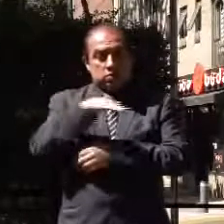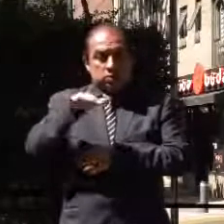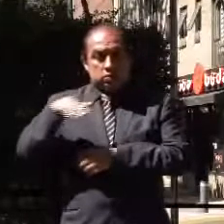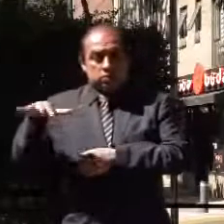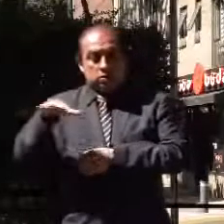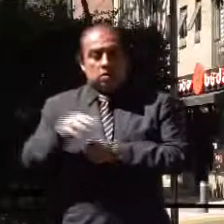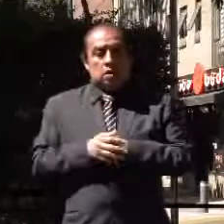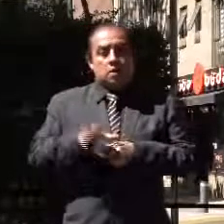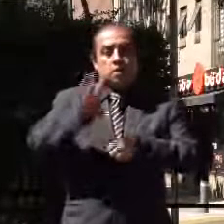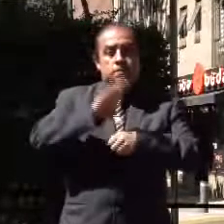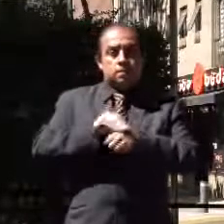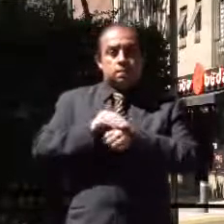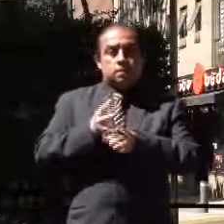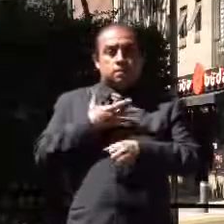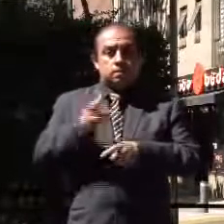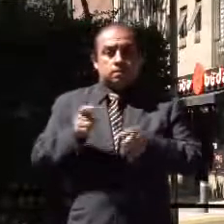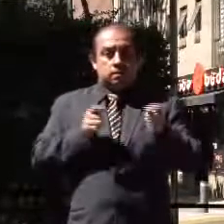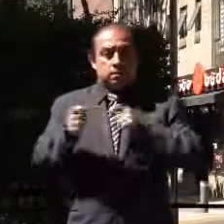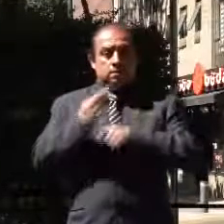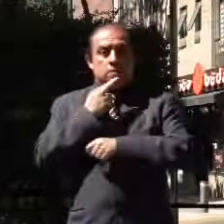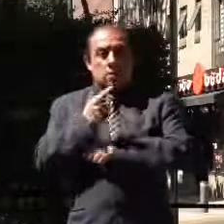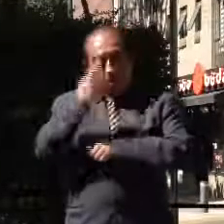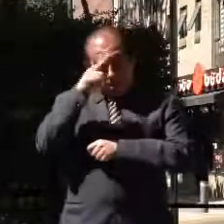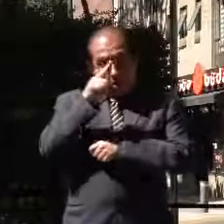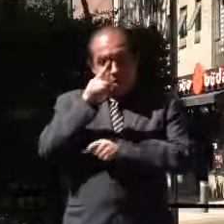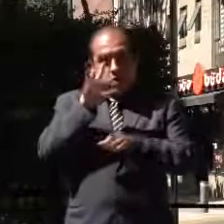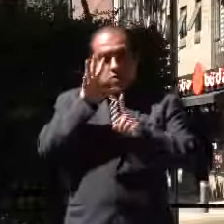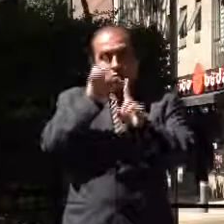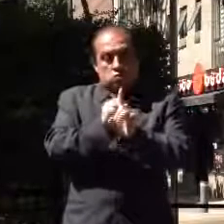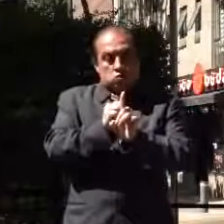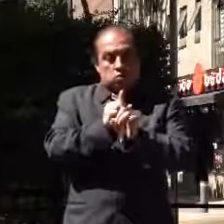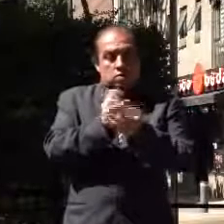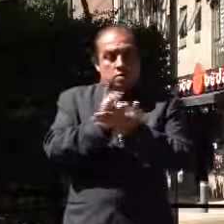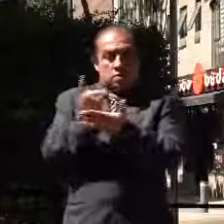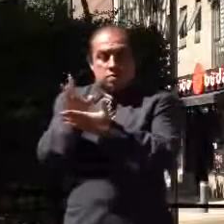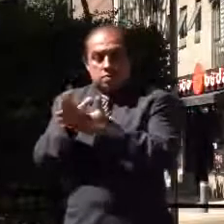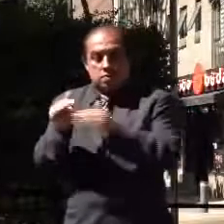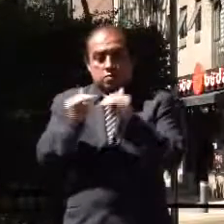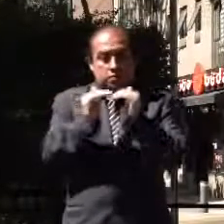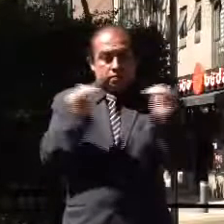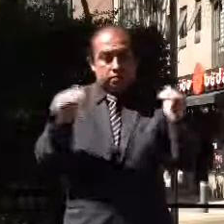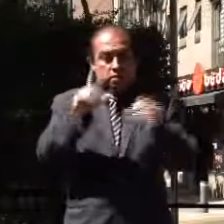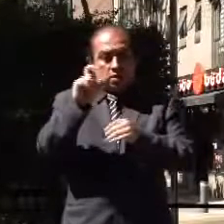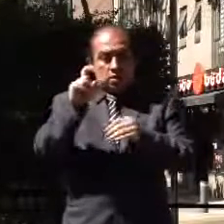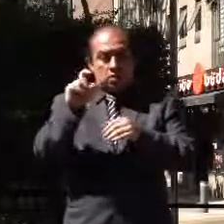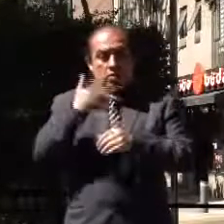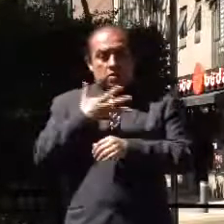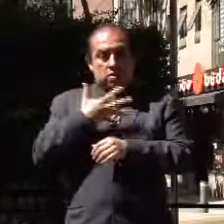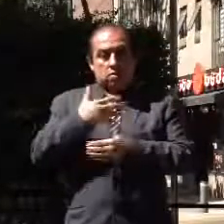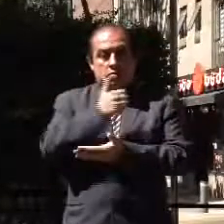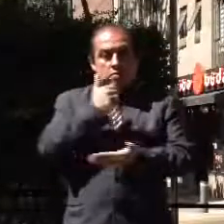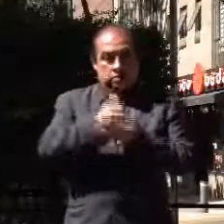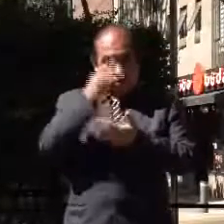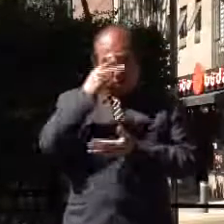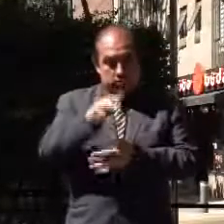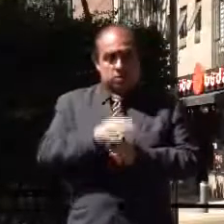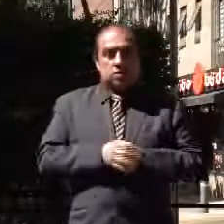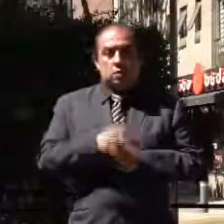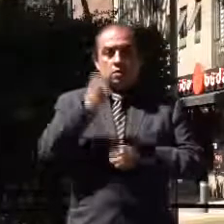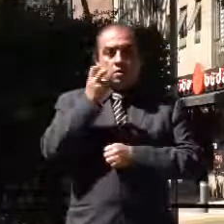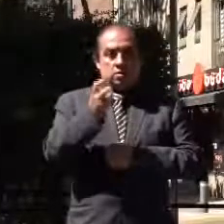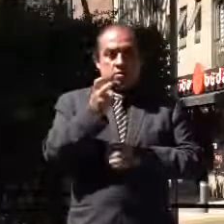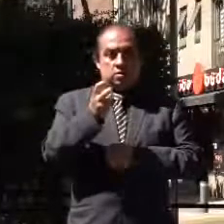mejor control para lograr la distribución equitativa del agua disponible que tenemos en nuestra ciudad. Este